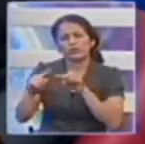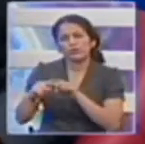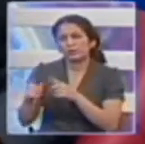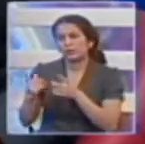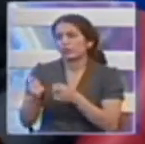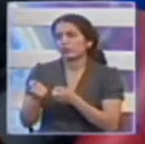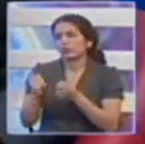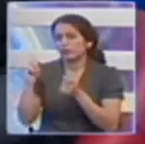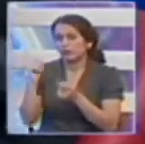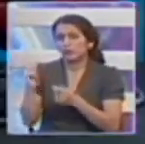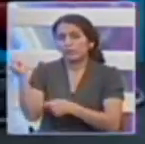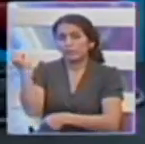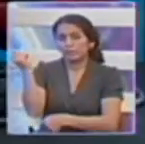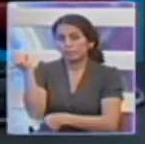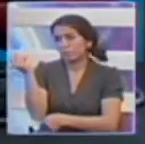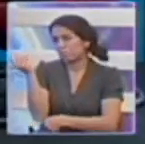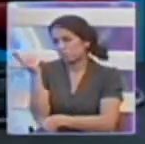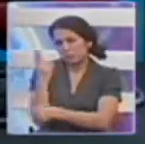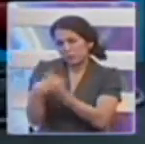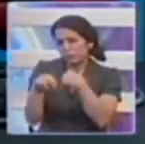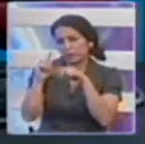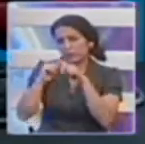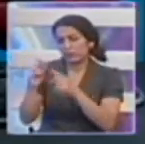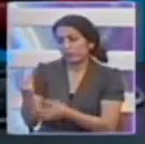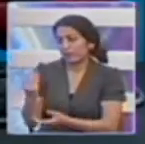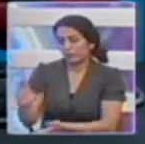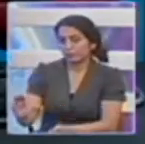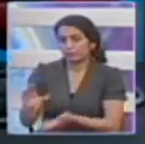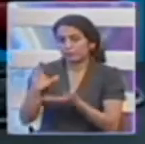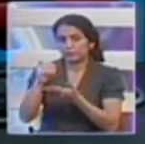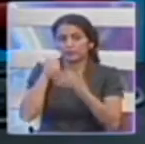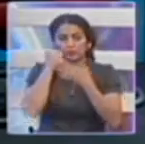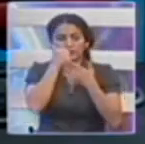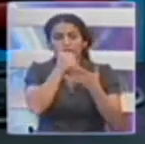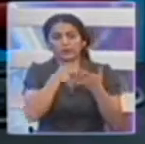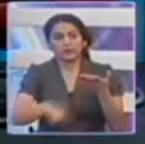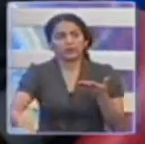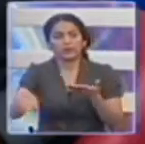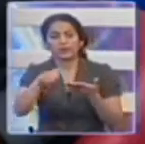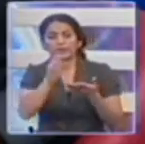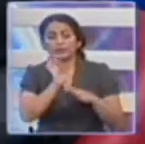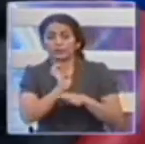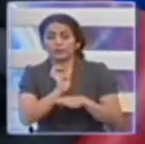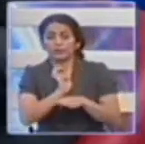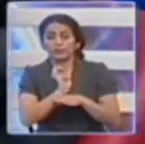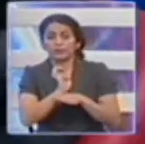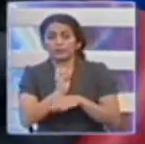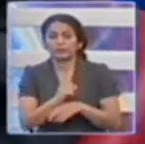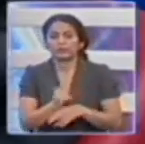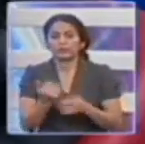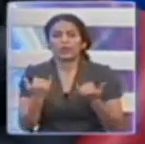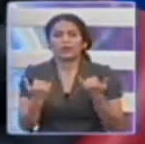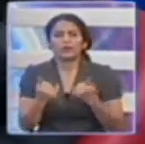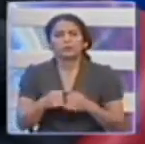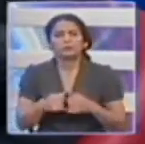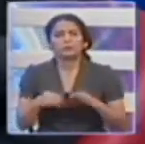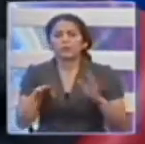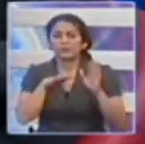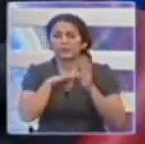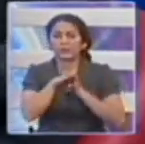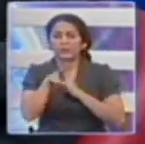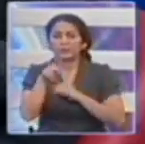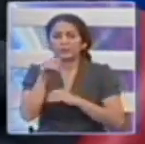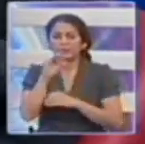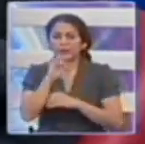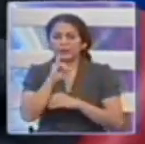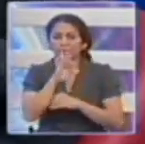estos activos. Y eso también un caso importante que cita el estudio, que lo encontramos como hallazgo, es por ejemplo el tema del Banco del Pacífico. Se anunció que se lo quería vender